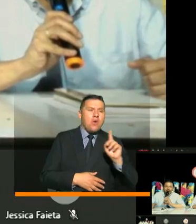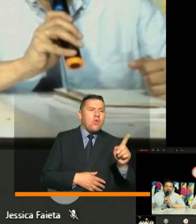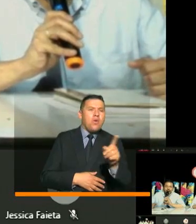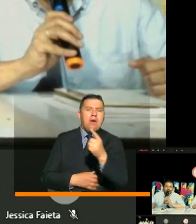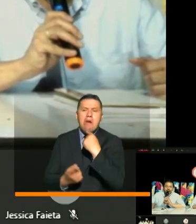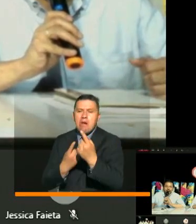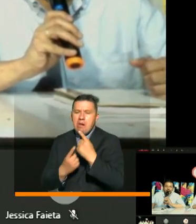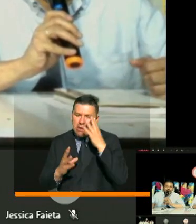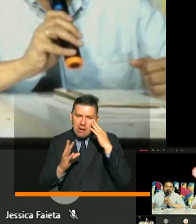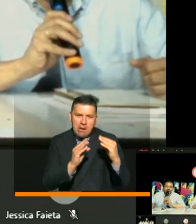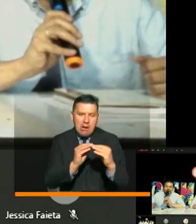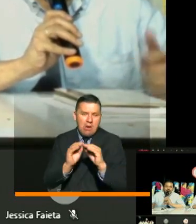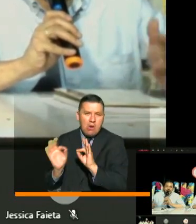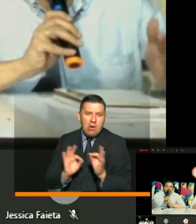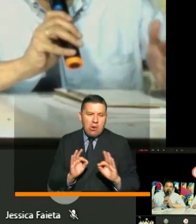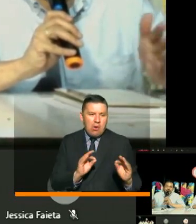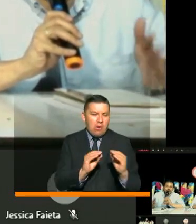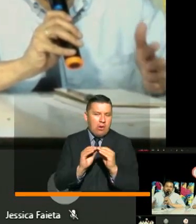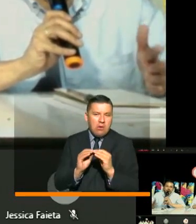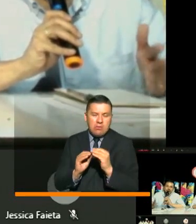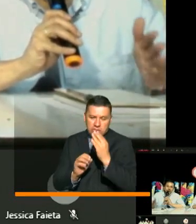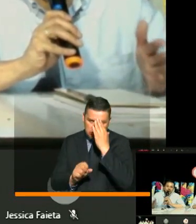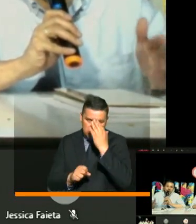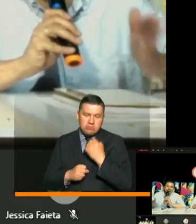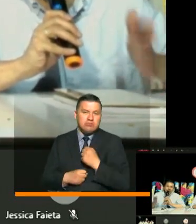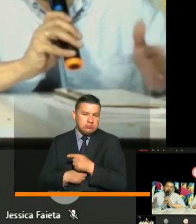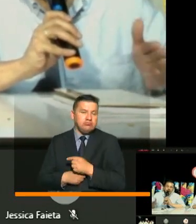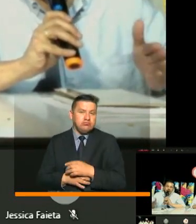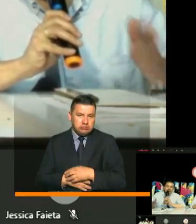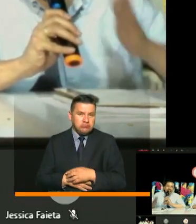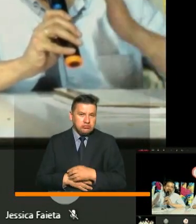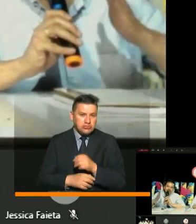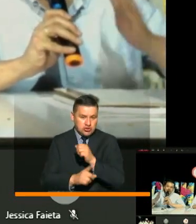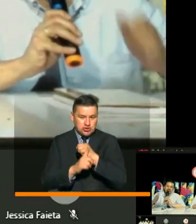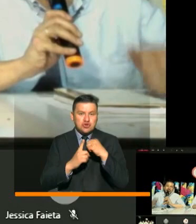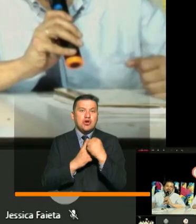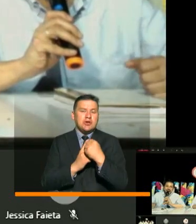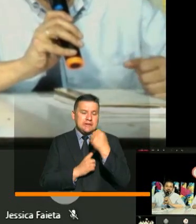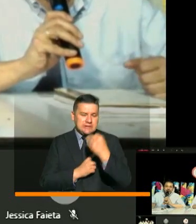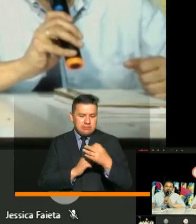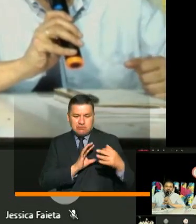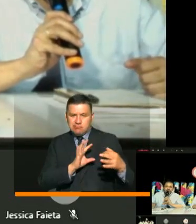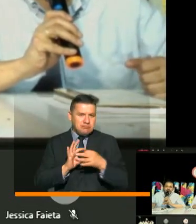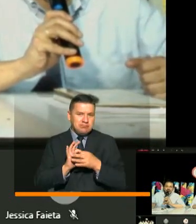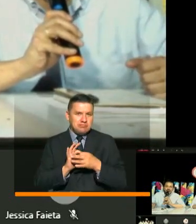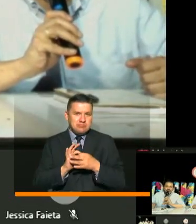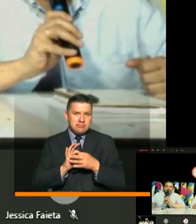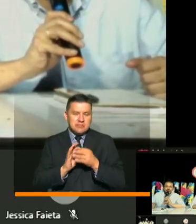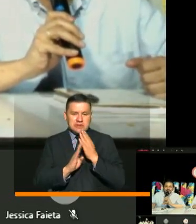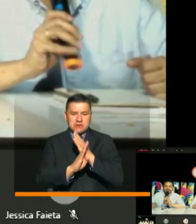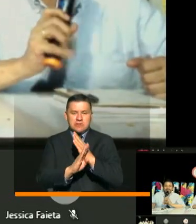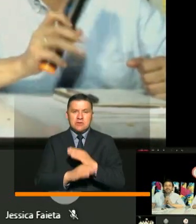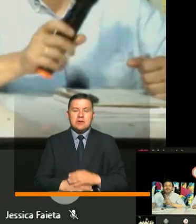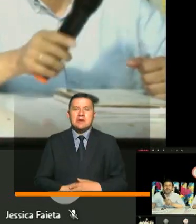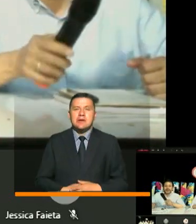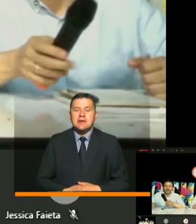trabajado articulada y coordinadamente, y a nuestra fuerza pública, porque lo social siempre va de la mano con la seguridad.